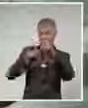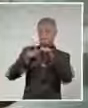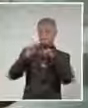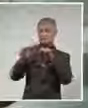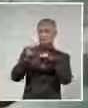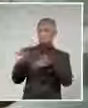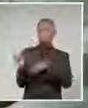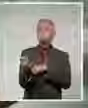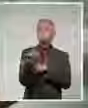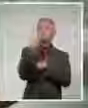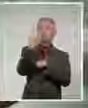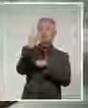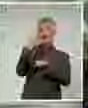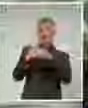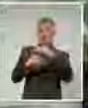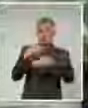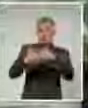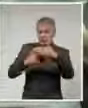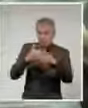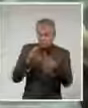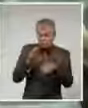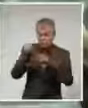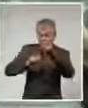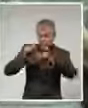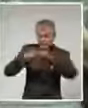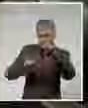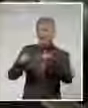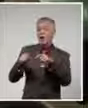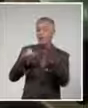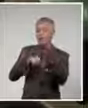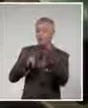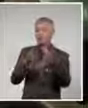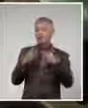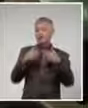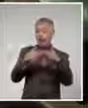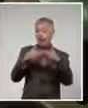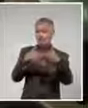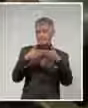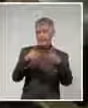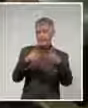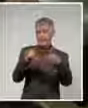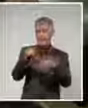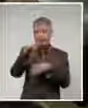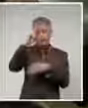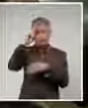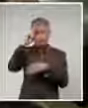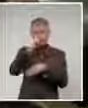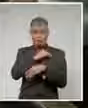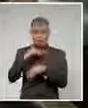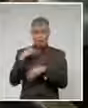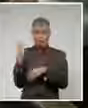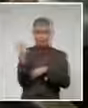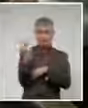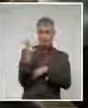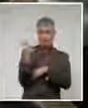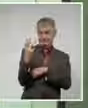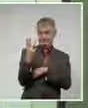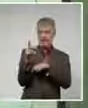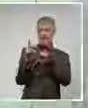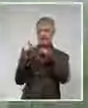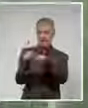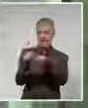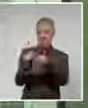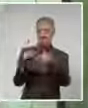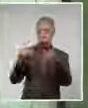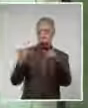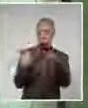primer proceder de este tipo en Granma. De esa manera, los doctores Michael García, Osman Ramírez y Abdala Muñoz abren